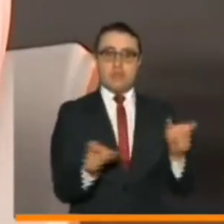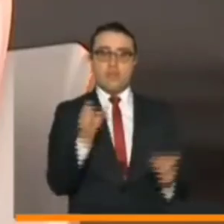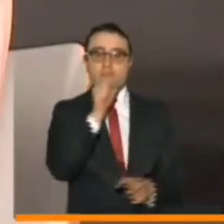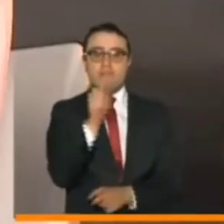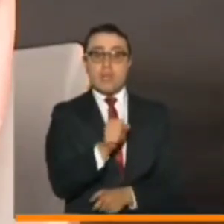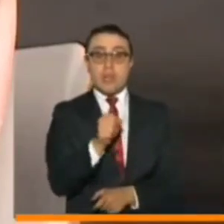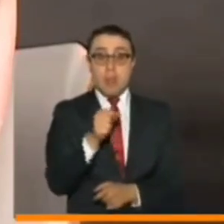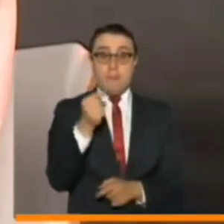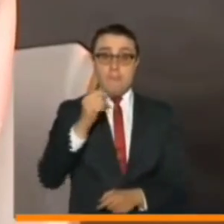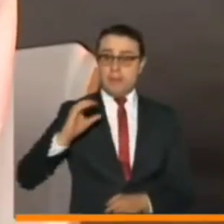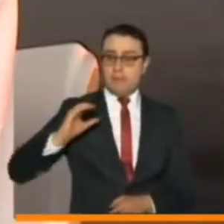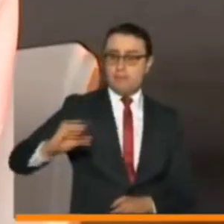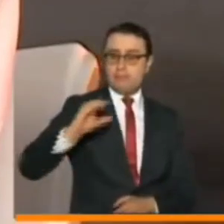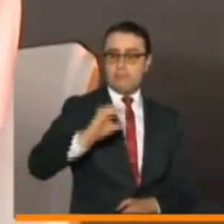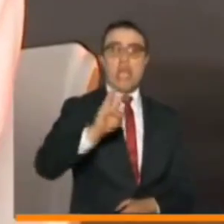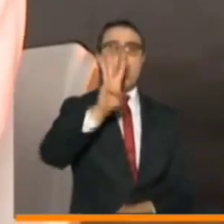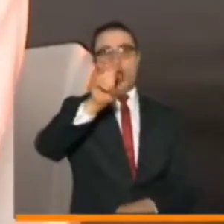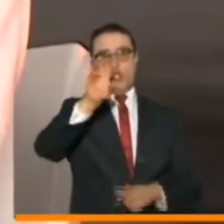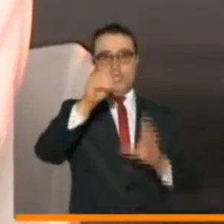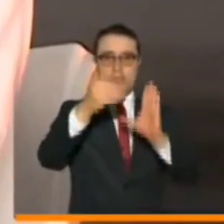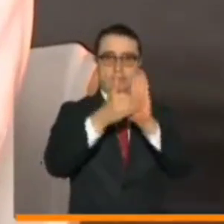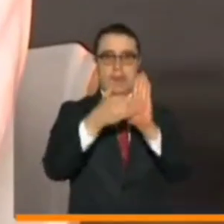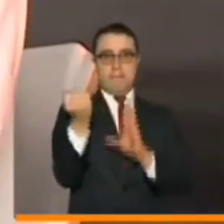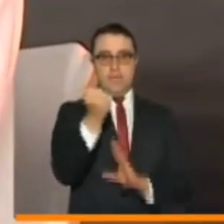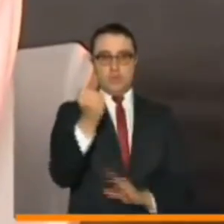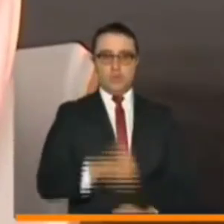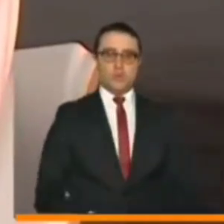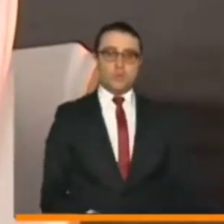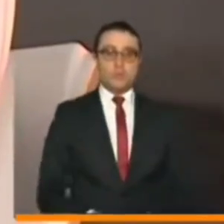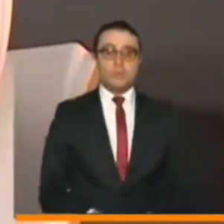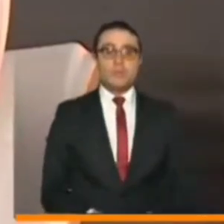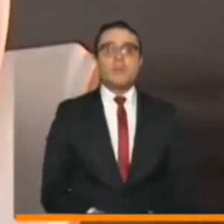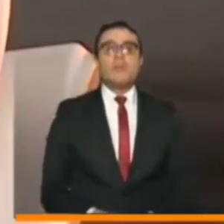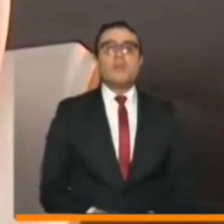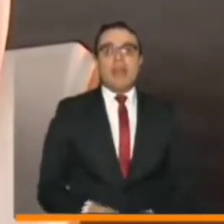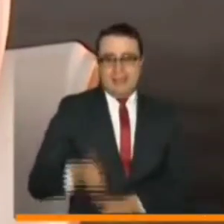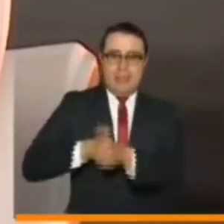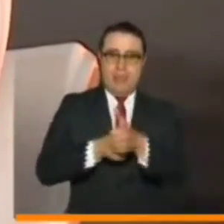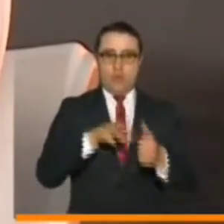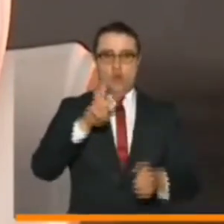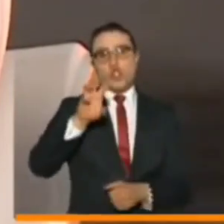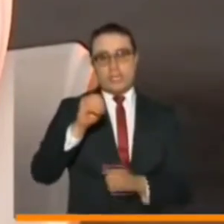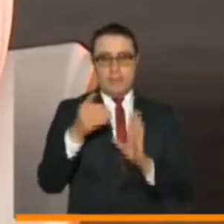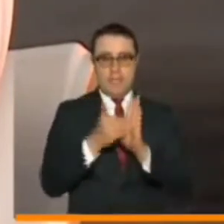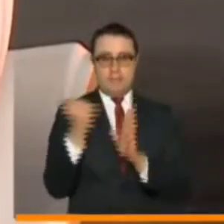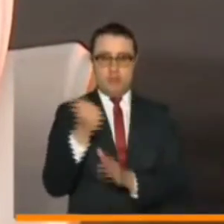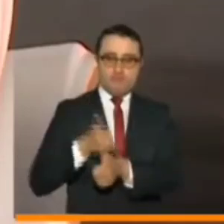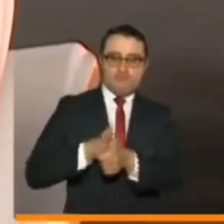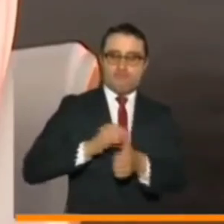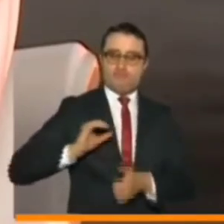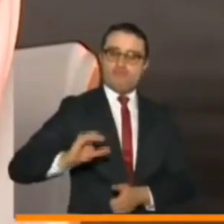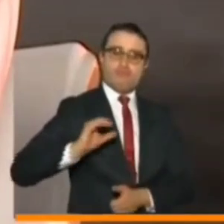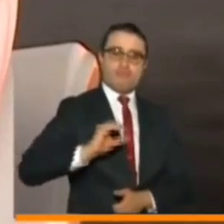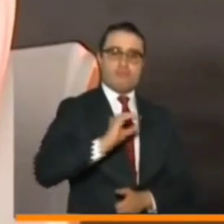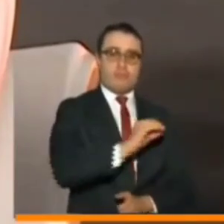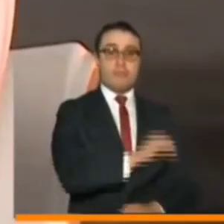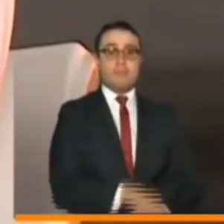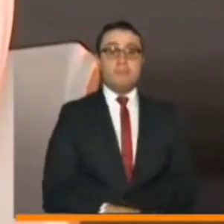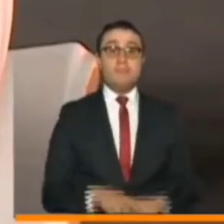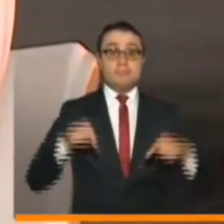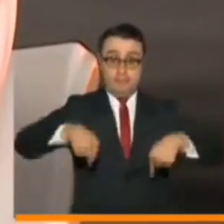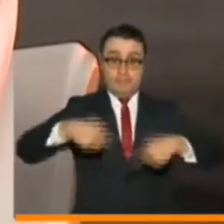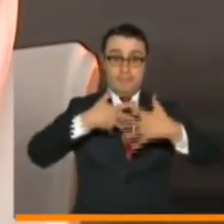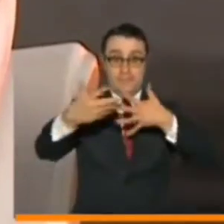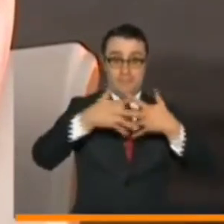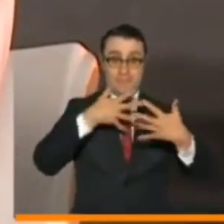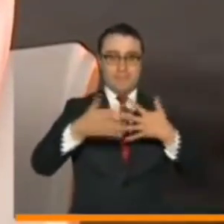mil pesos para cada adulto. Sin embargo, presidente, en San Andrés y Providencia, quiero contarle que estamos